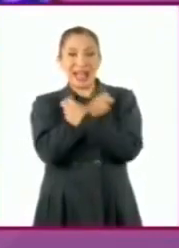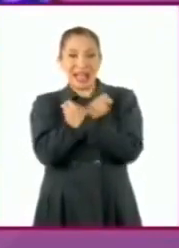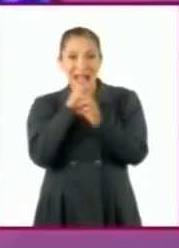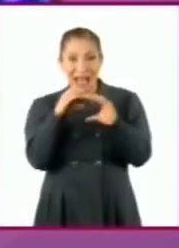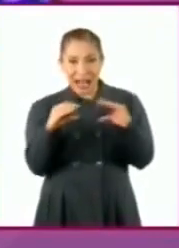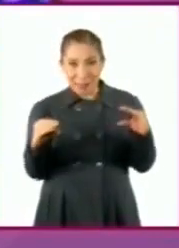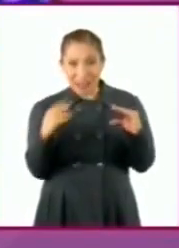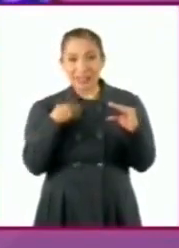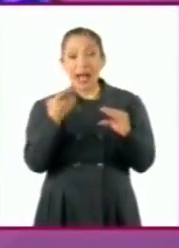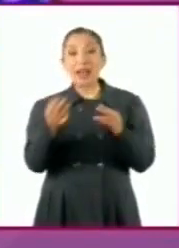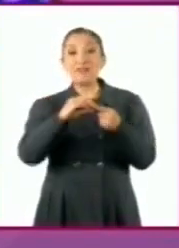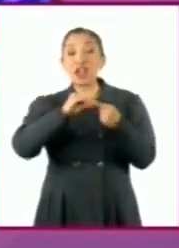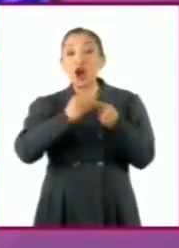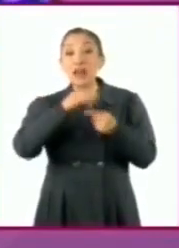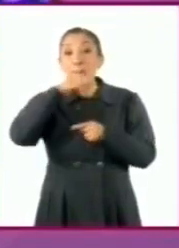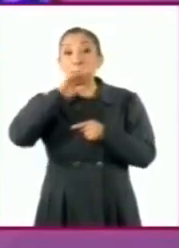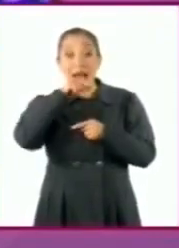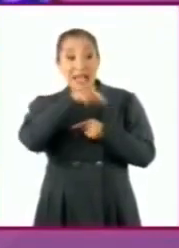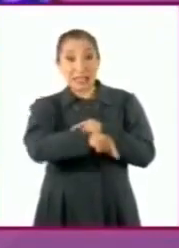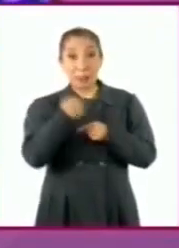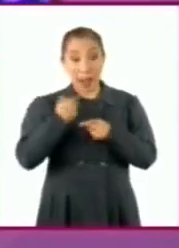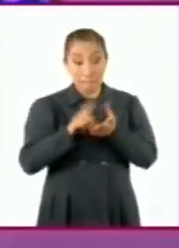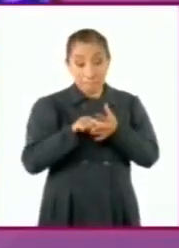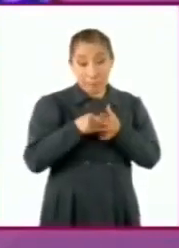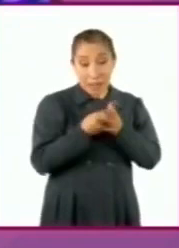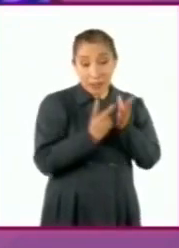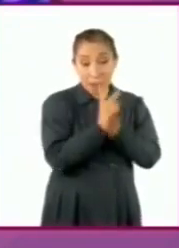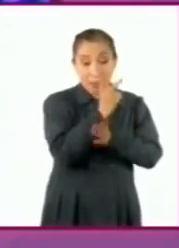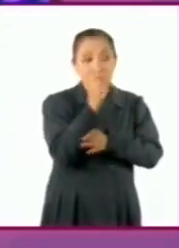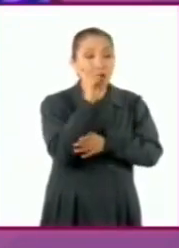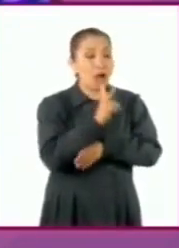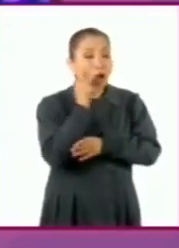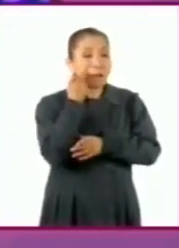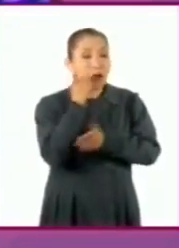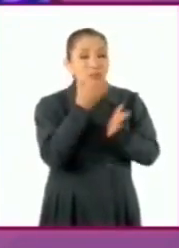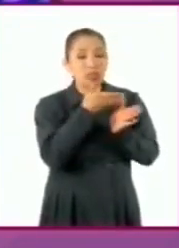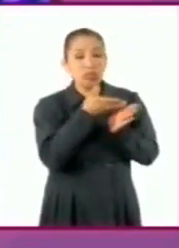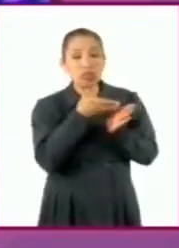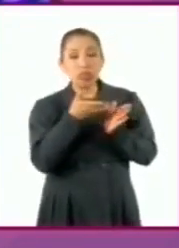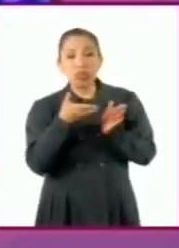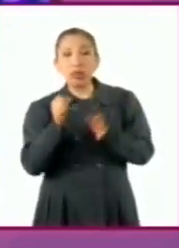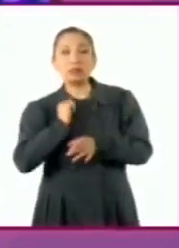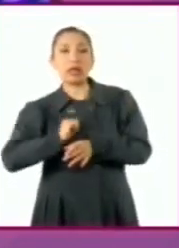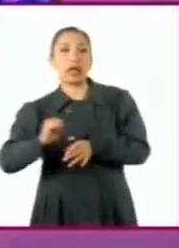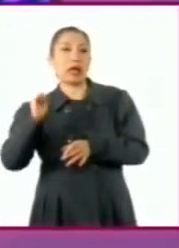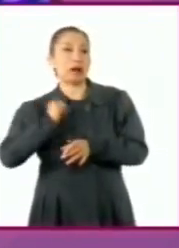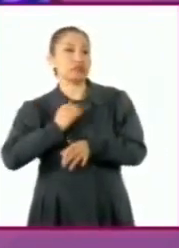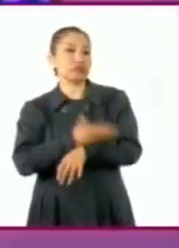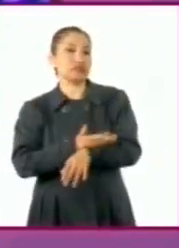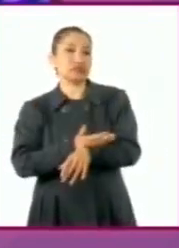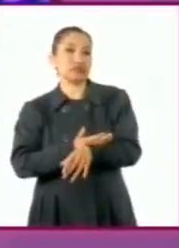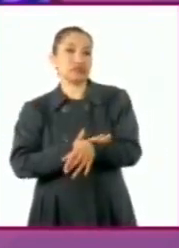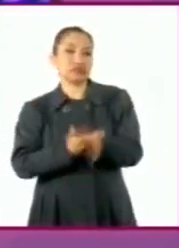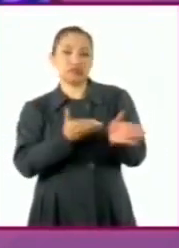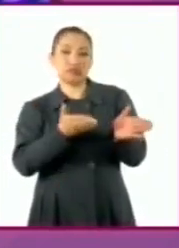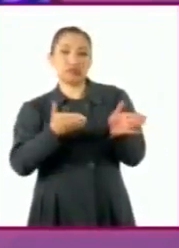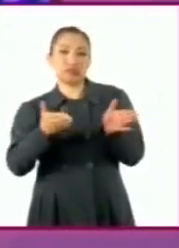sedentarias? Sabemos que los primeros americanos se organizaban a partir de dos tipos distintos de unidades